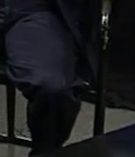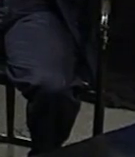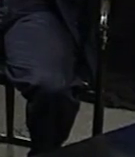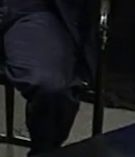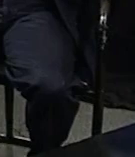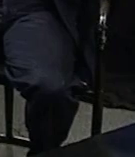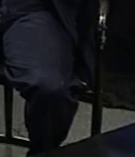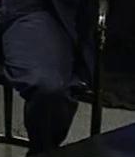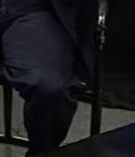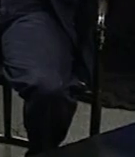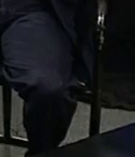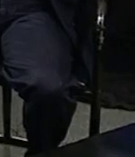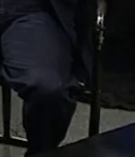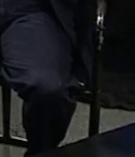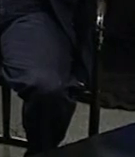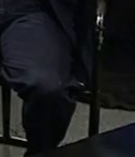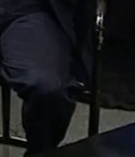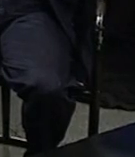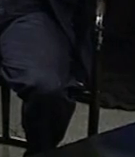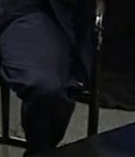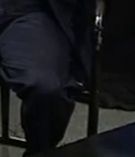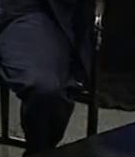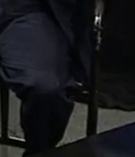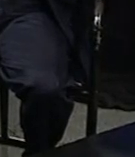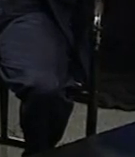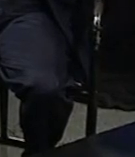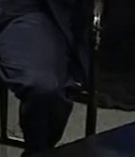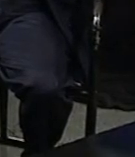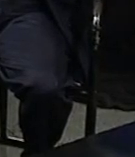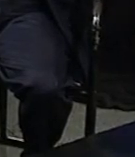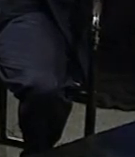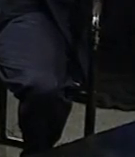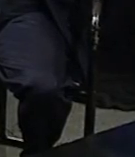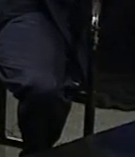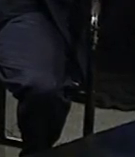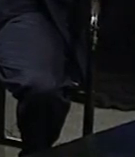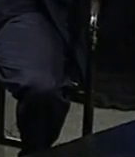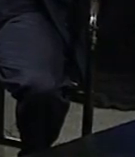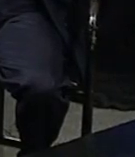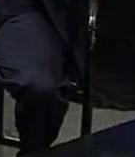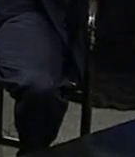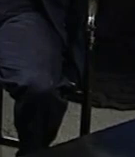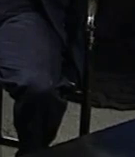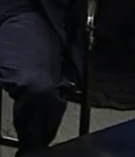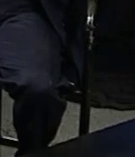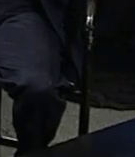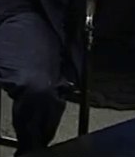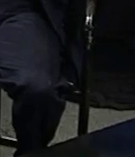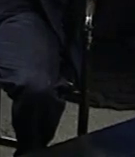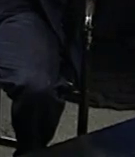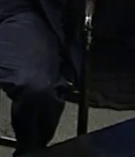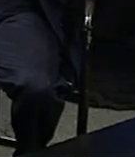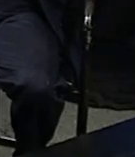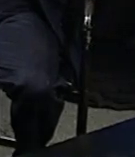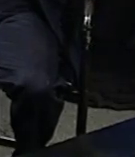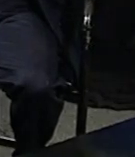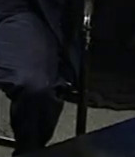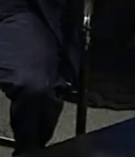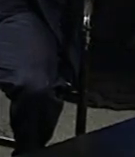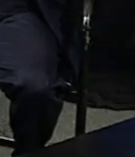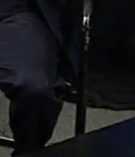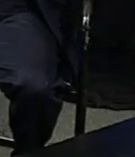ocupó, ya decíamos, cargos en el Congreso, cargos en programas de